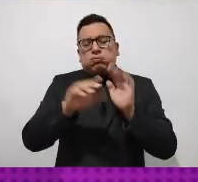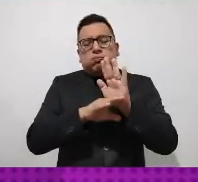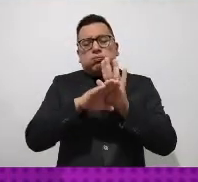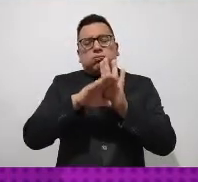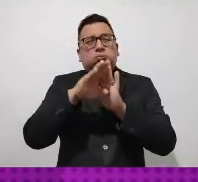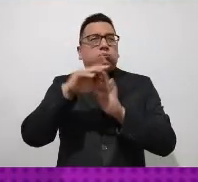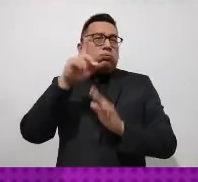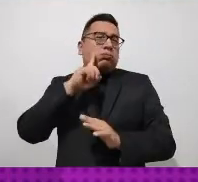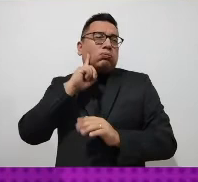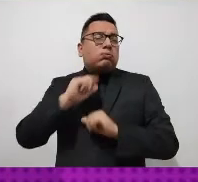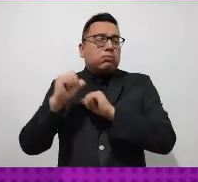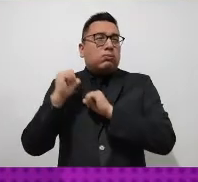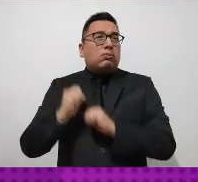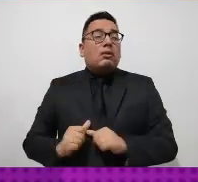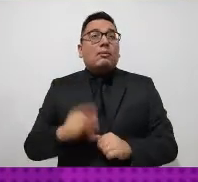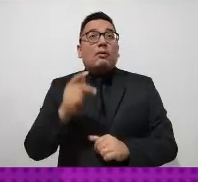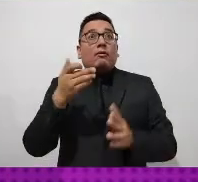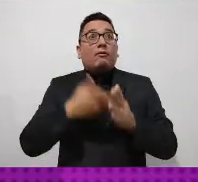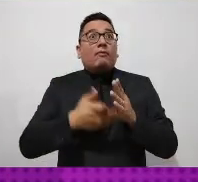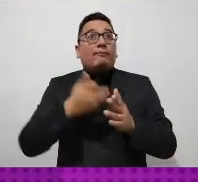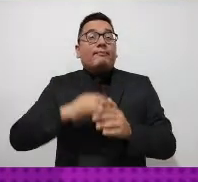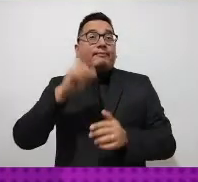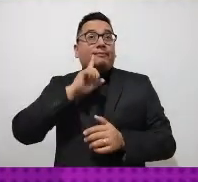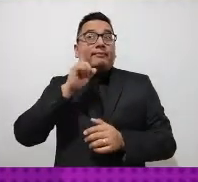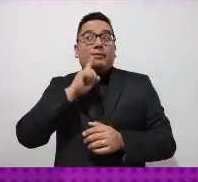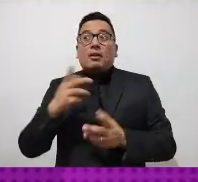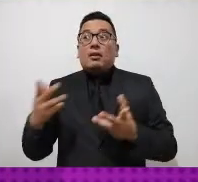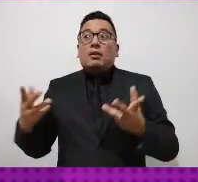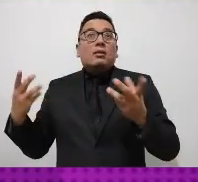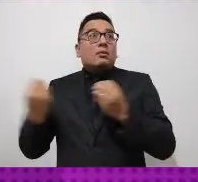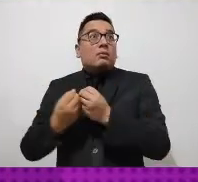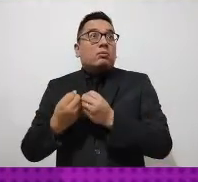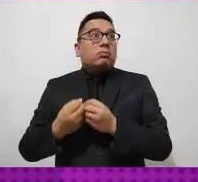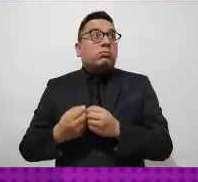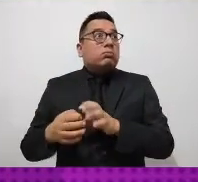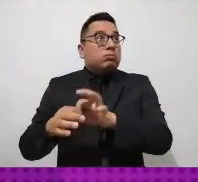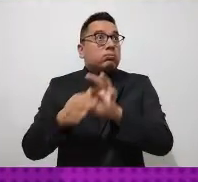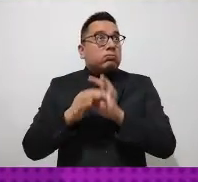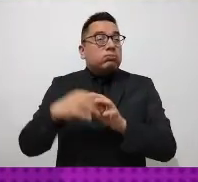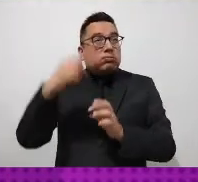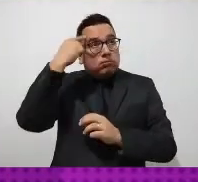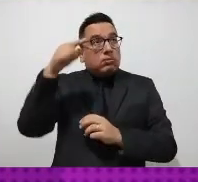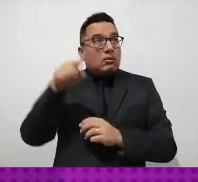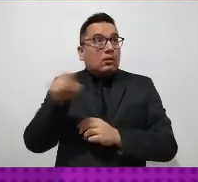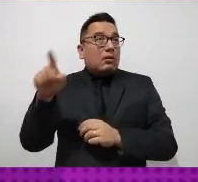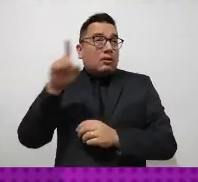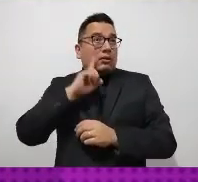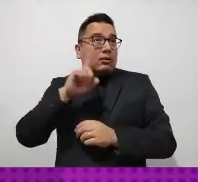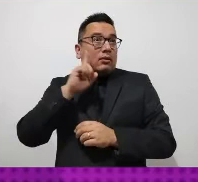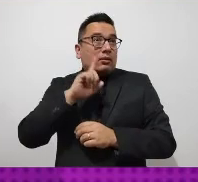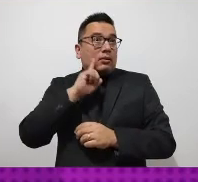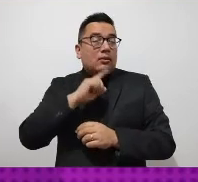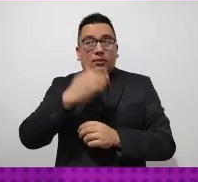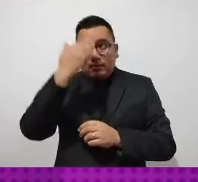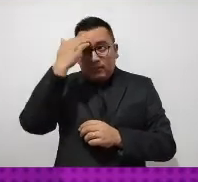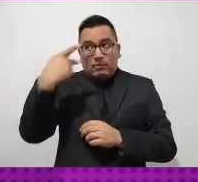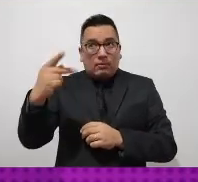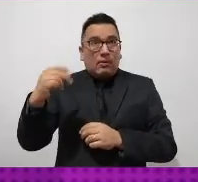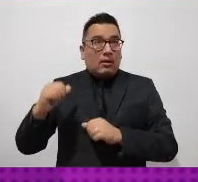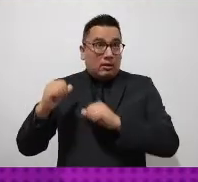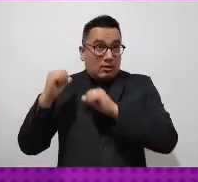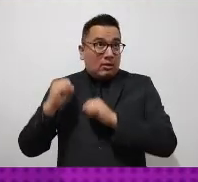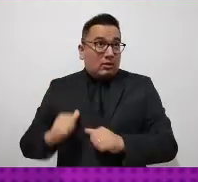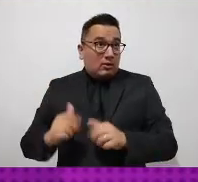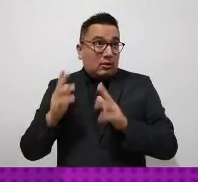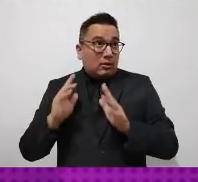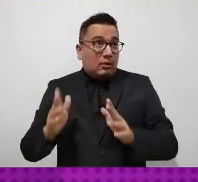esa estadística, pero hace falta también la unión, el trabajo conjunto para que estas mujeres, ya que están en el poder, por